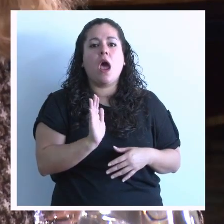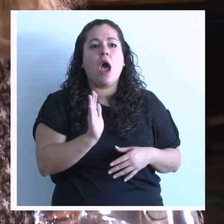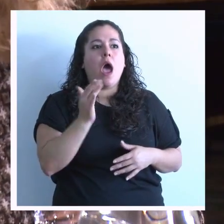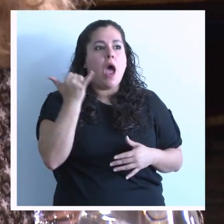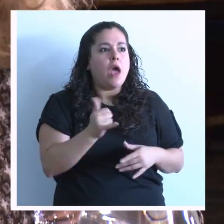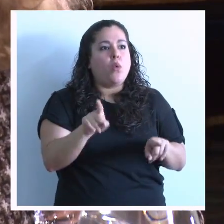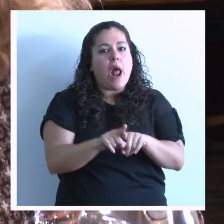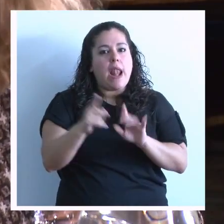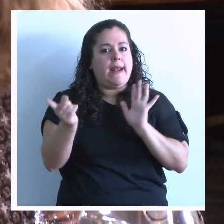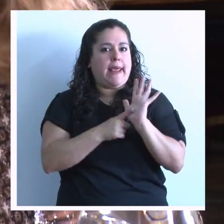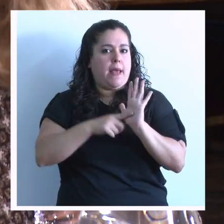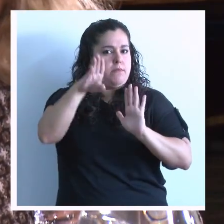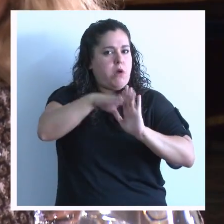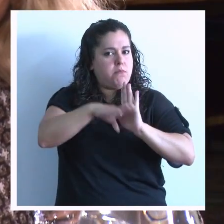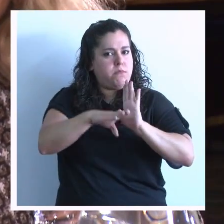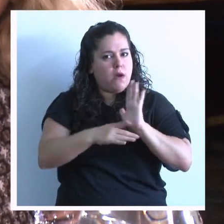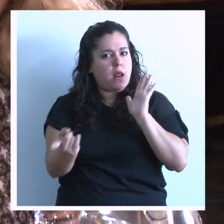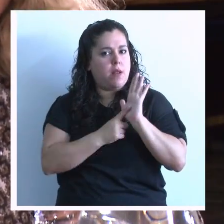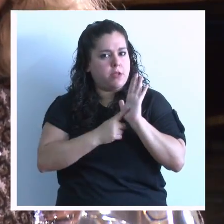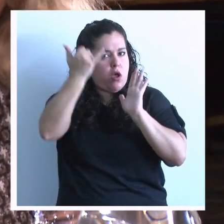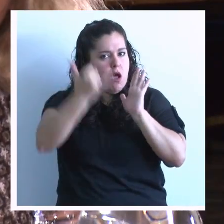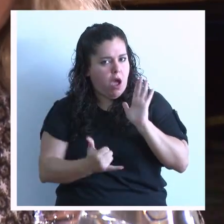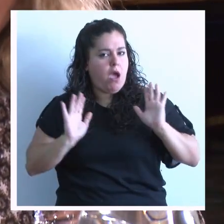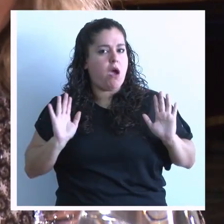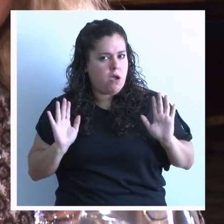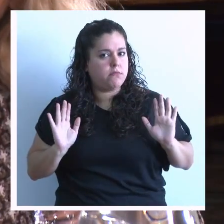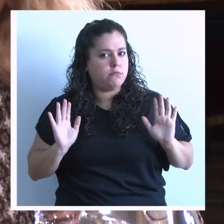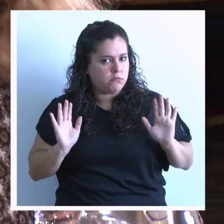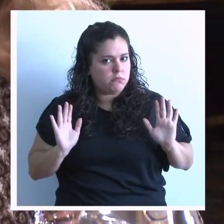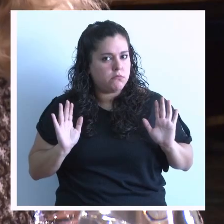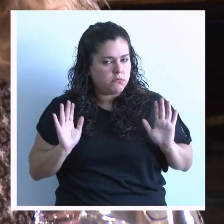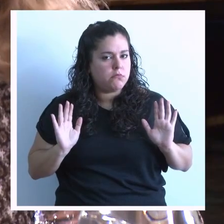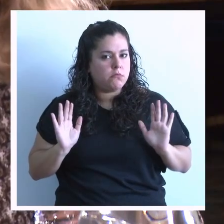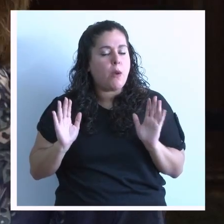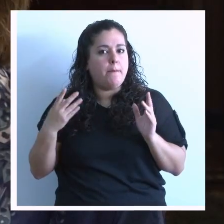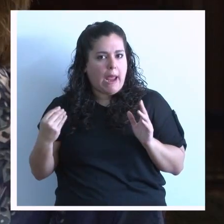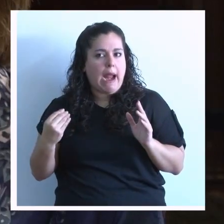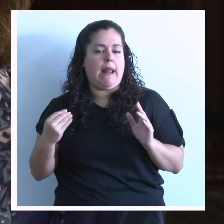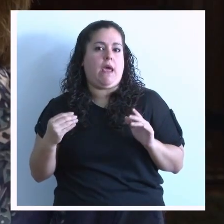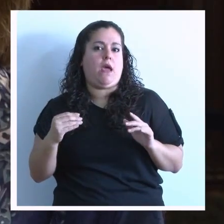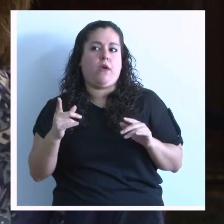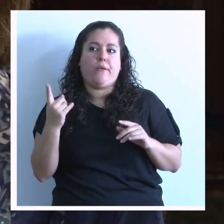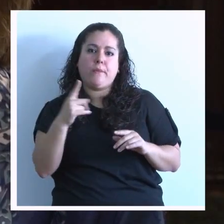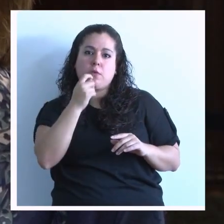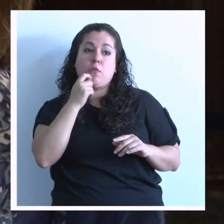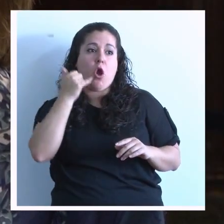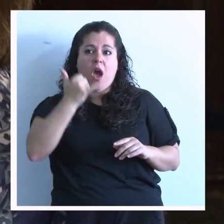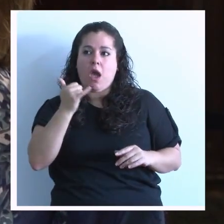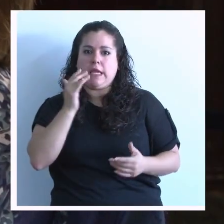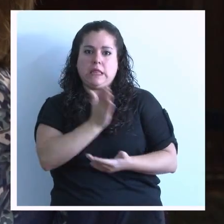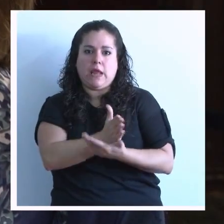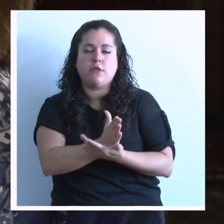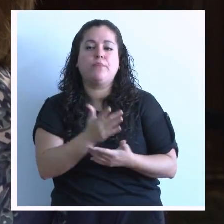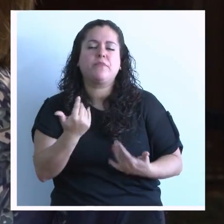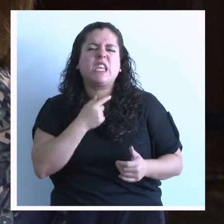sí, y tiene que haber una reglamentación, ¿sí?, que plantee los instrumentos como para ese tipo. Cuando